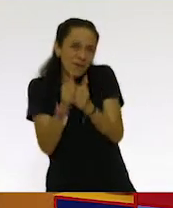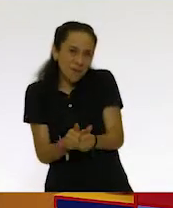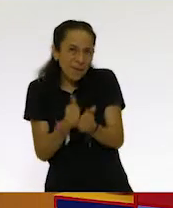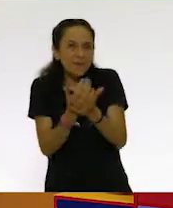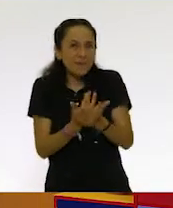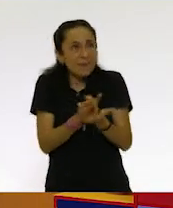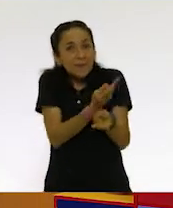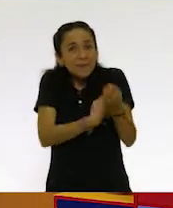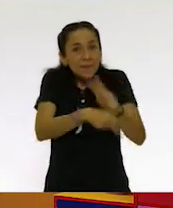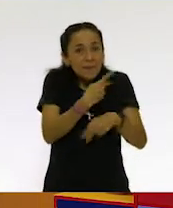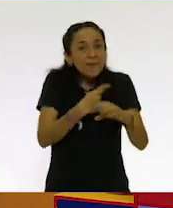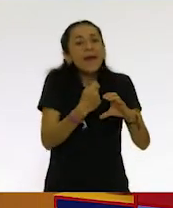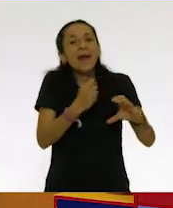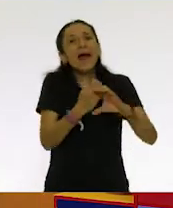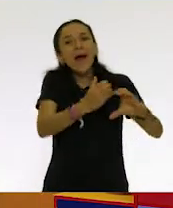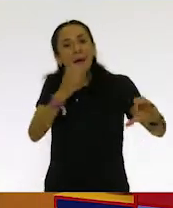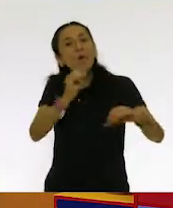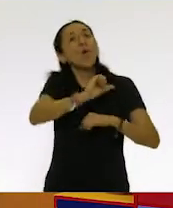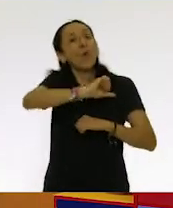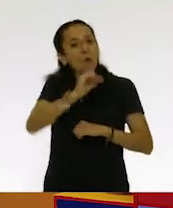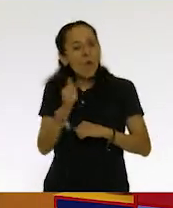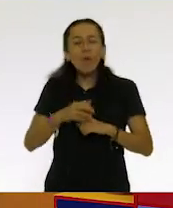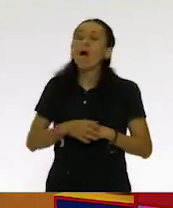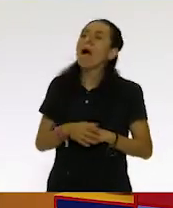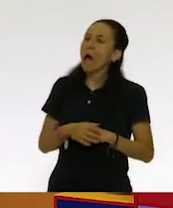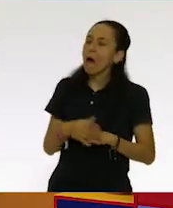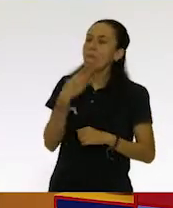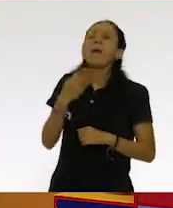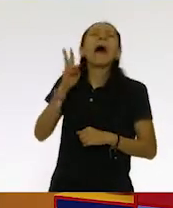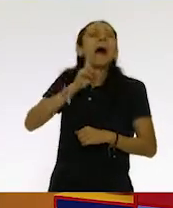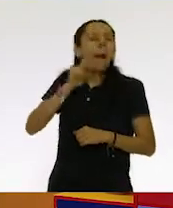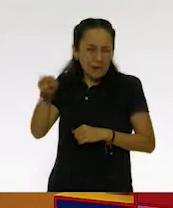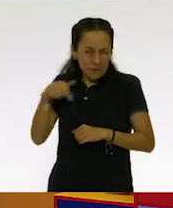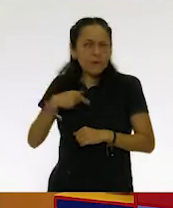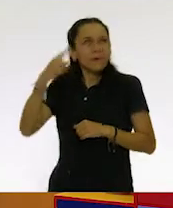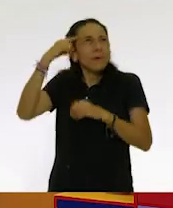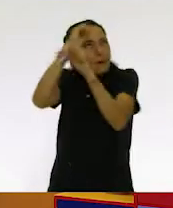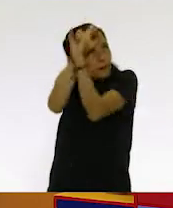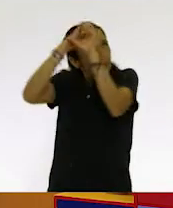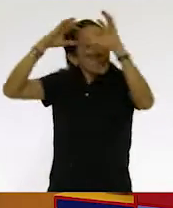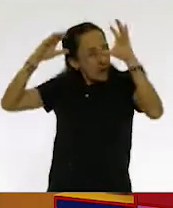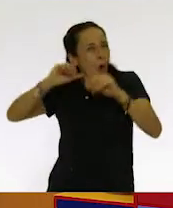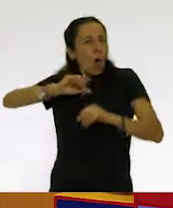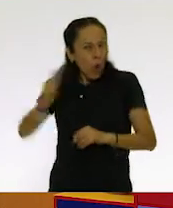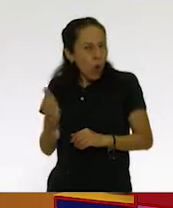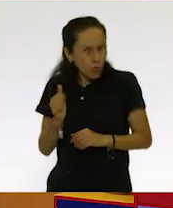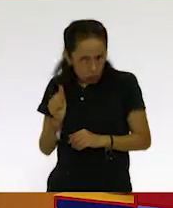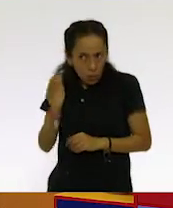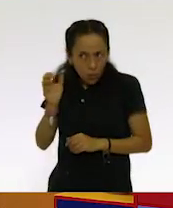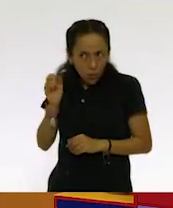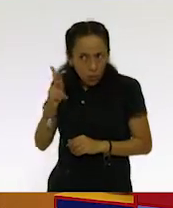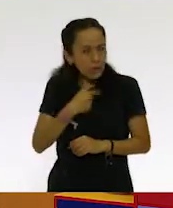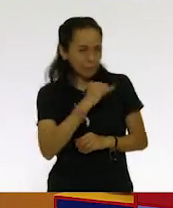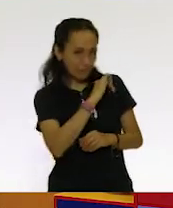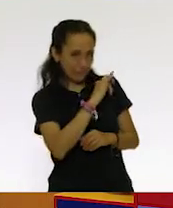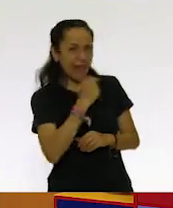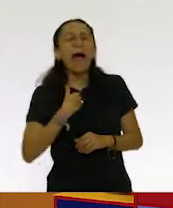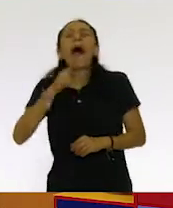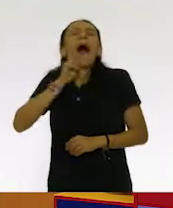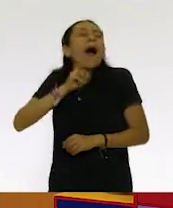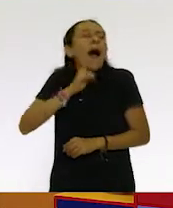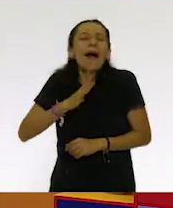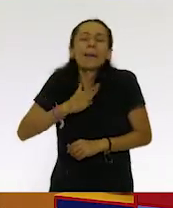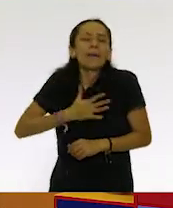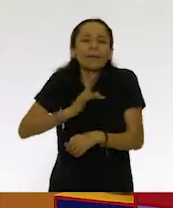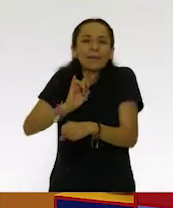imaginar otra situación, ¿te parece, Eric? Sí. ¿Qué pasaría si Moni fuese la 4ª persona